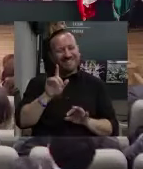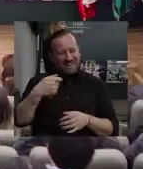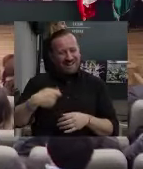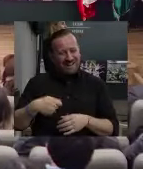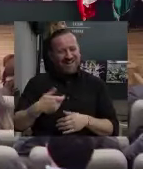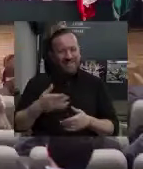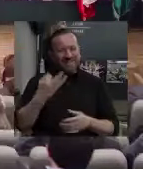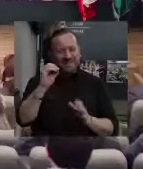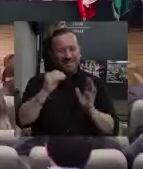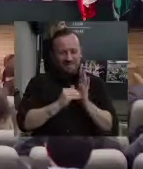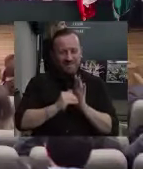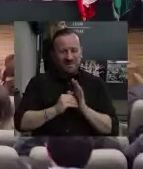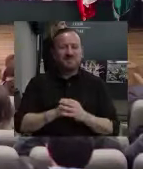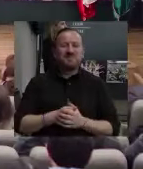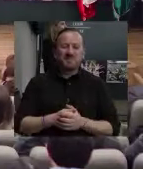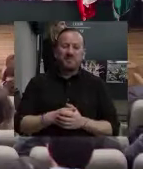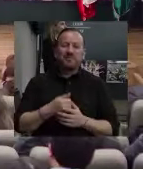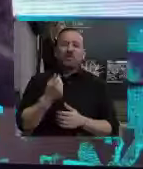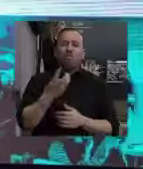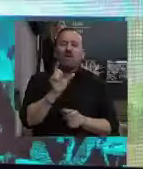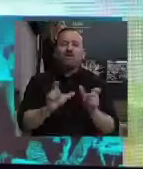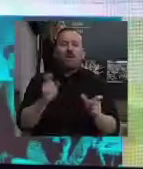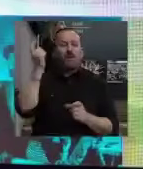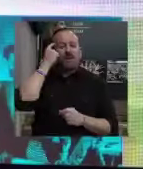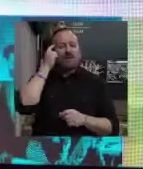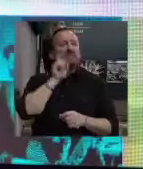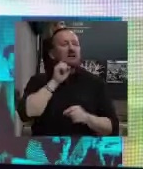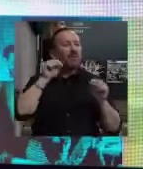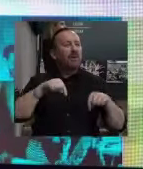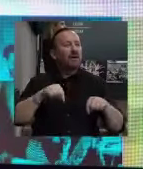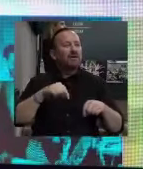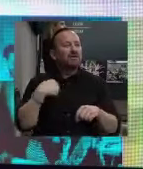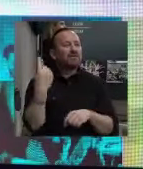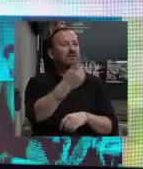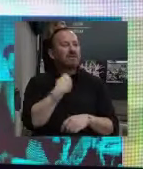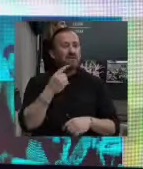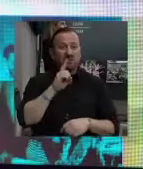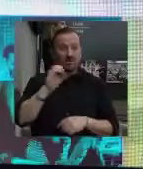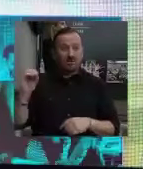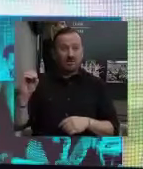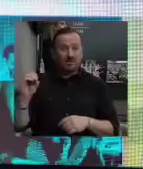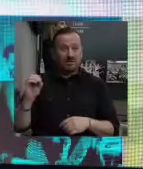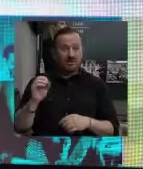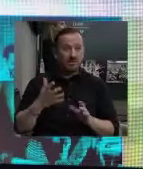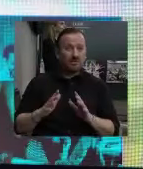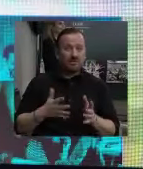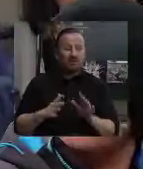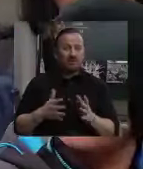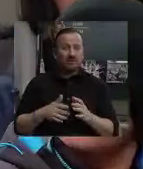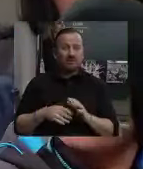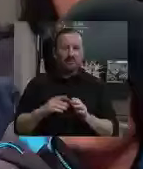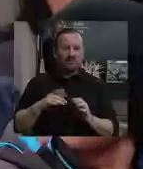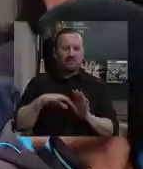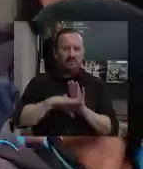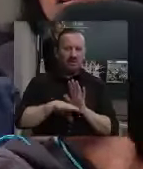pes sí cuánta gente cree que estamos hoy acá 100 100 Ah no